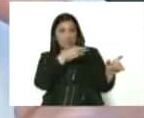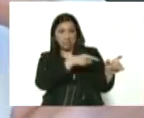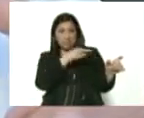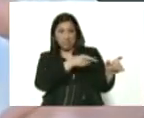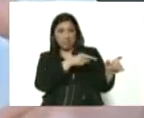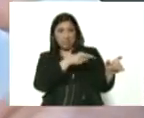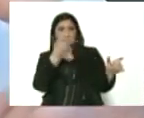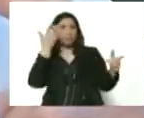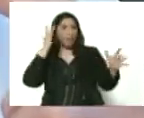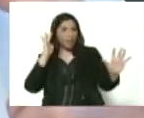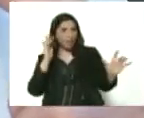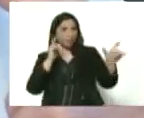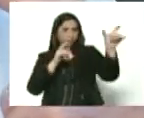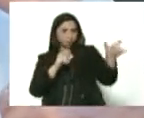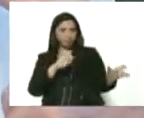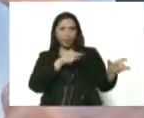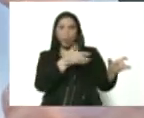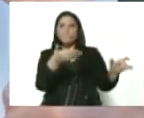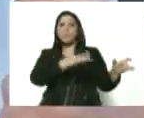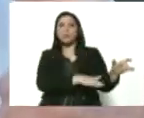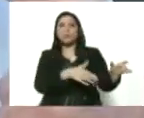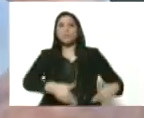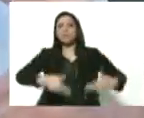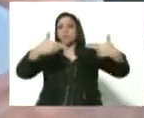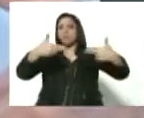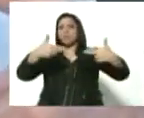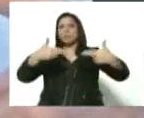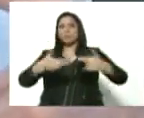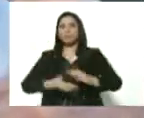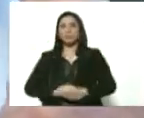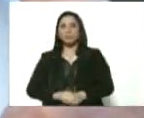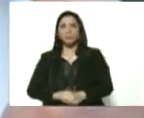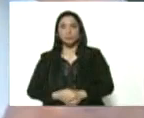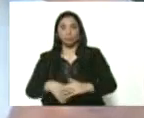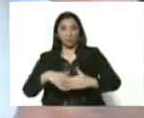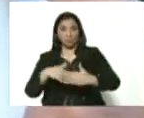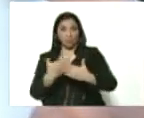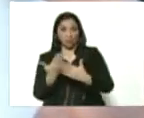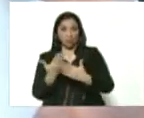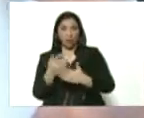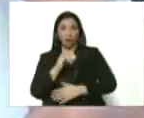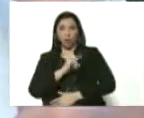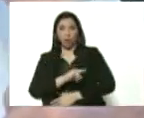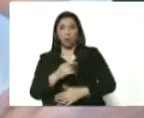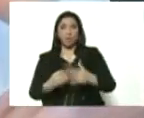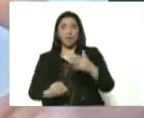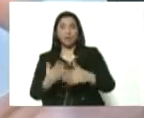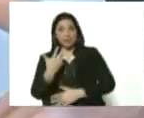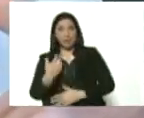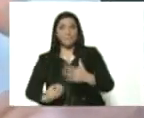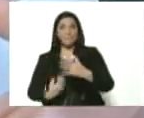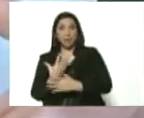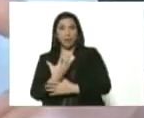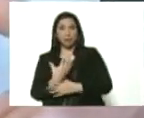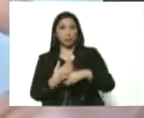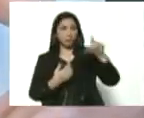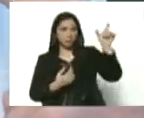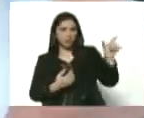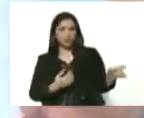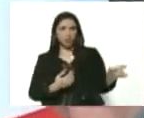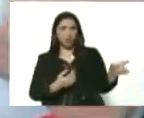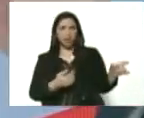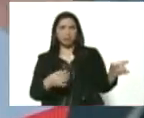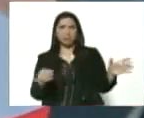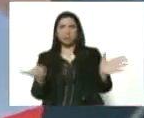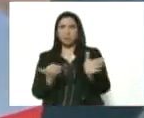era, porque resultó abatido en el enfrentamiento de la madrugada del lunes 3 de mayo, una persona muy